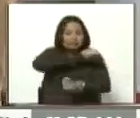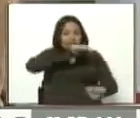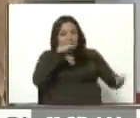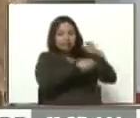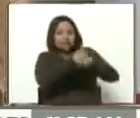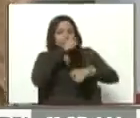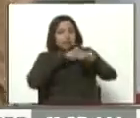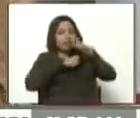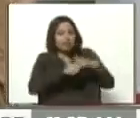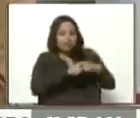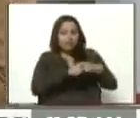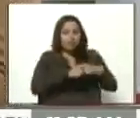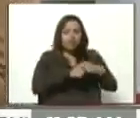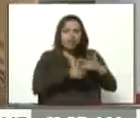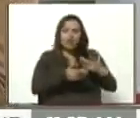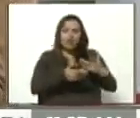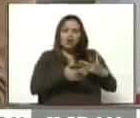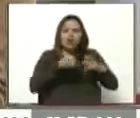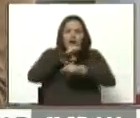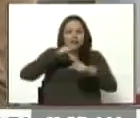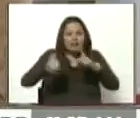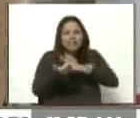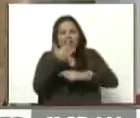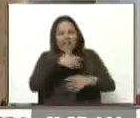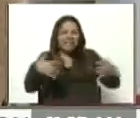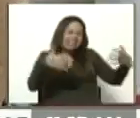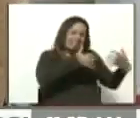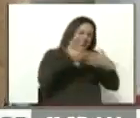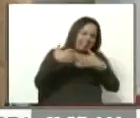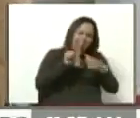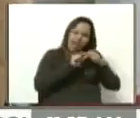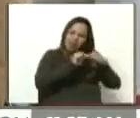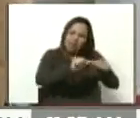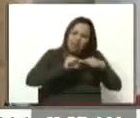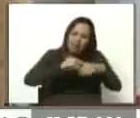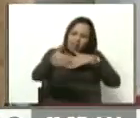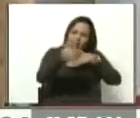guerra, un contexto de desestabilización permanente. Pero